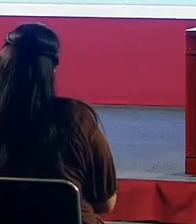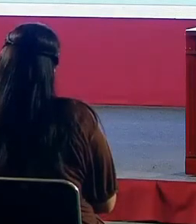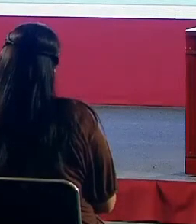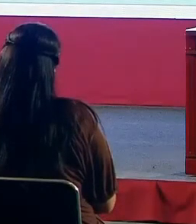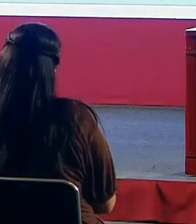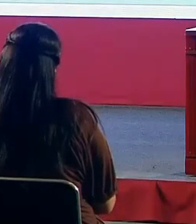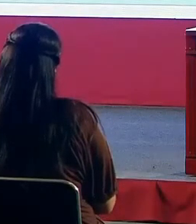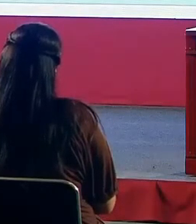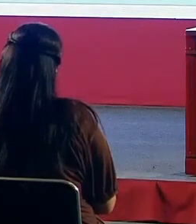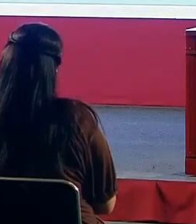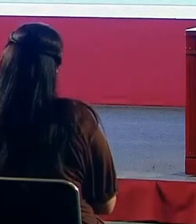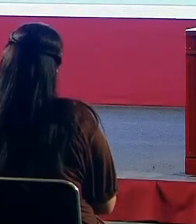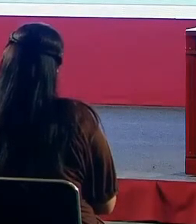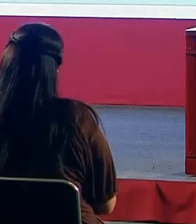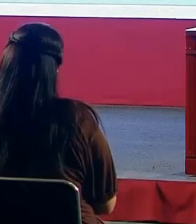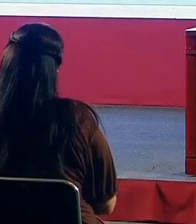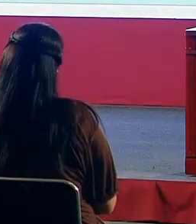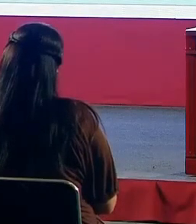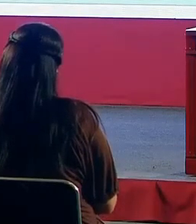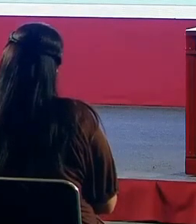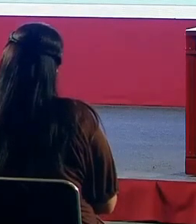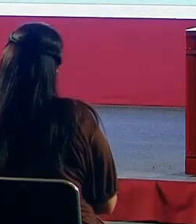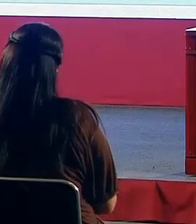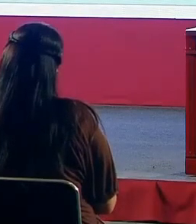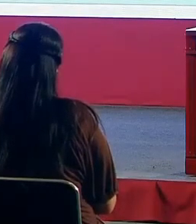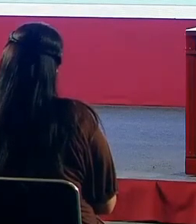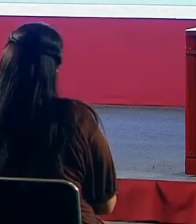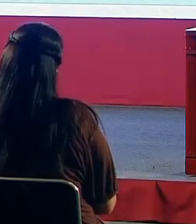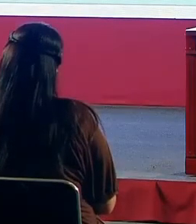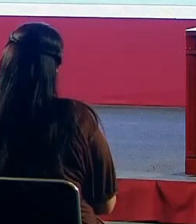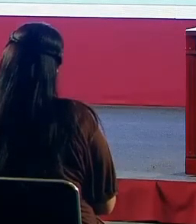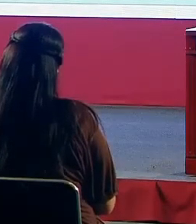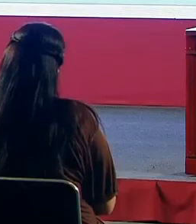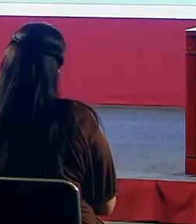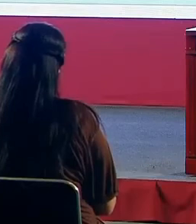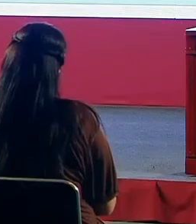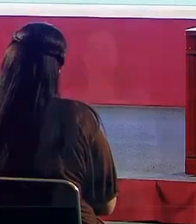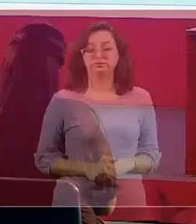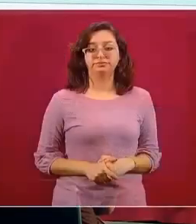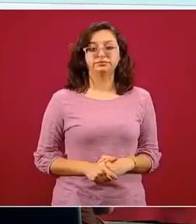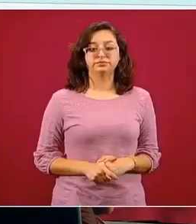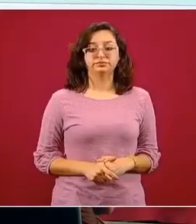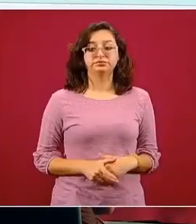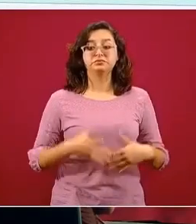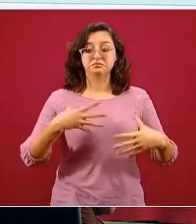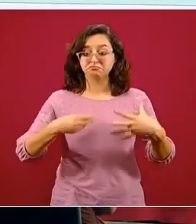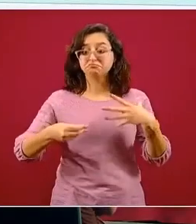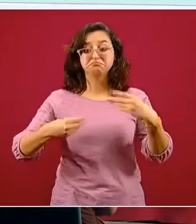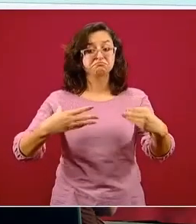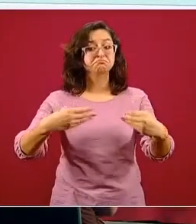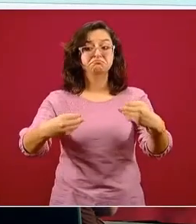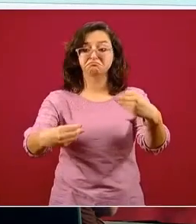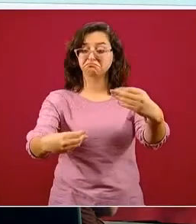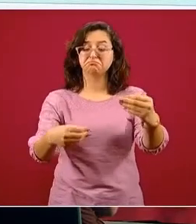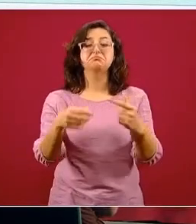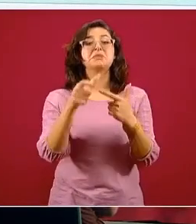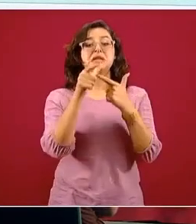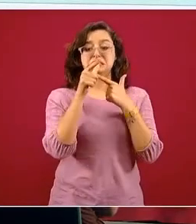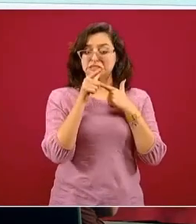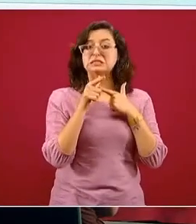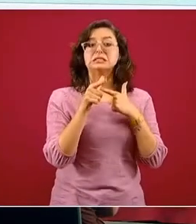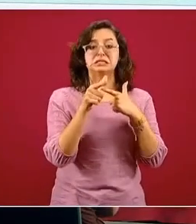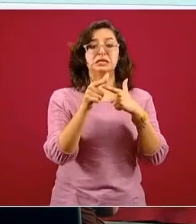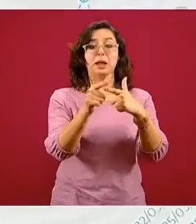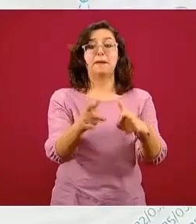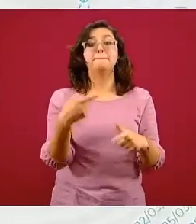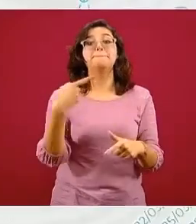esto. Aquí siguen ocurriendo nuevas personas infectadas porque hay contagios, pero la velocidad